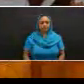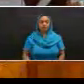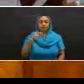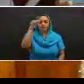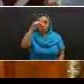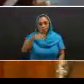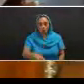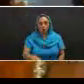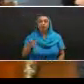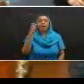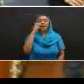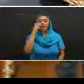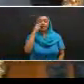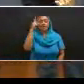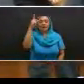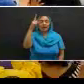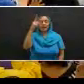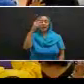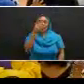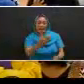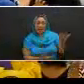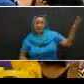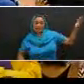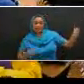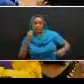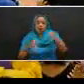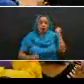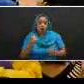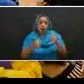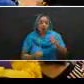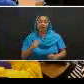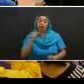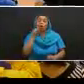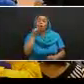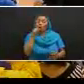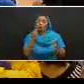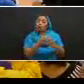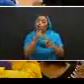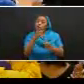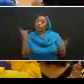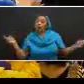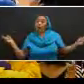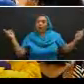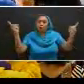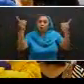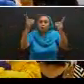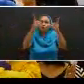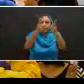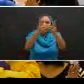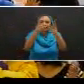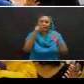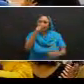Hoy el Padre ha salido corriendo a tu encuentro. Y no me quiero